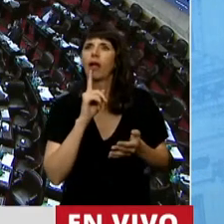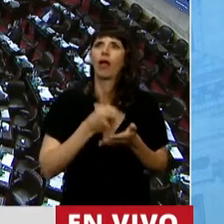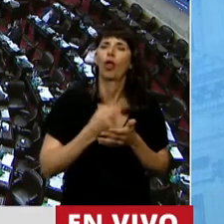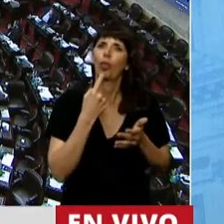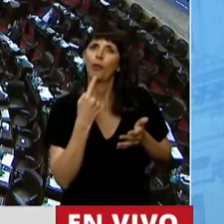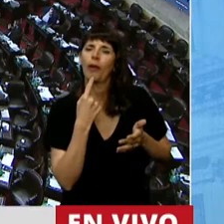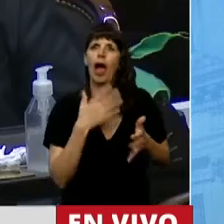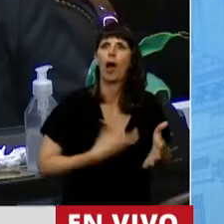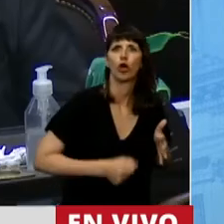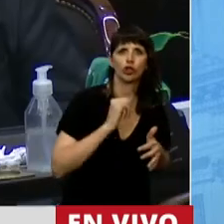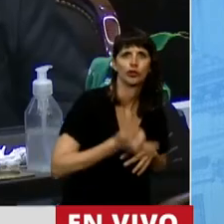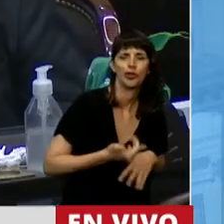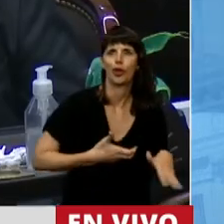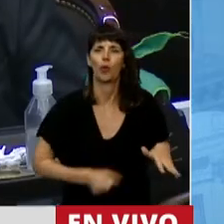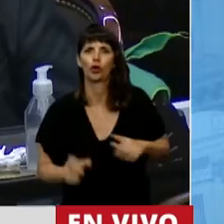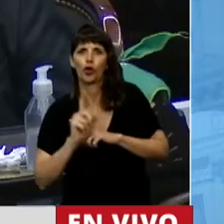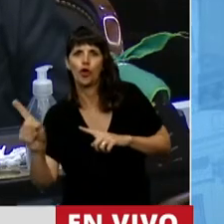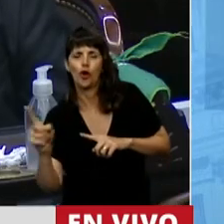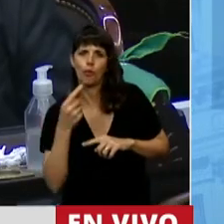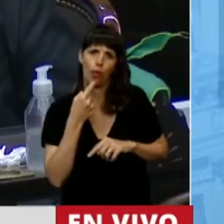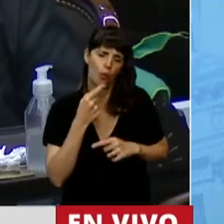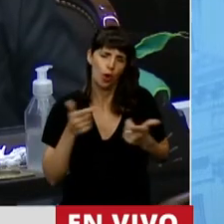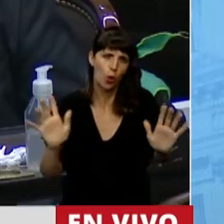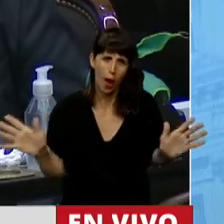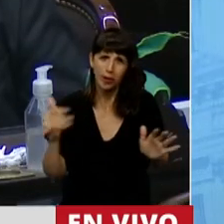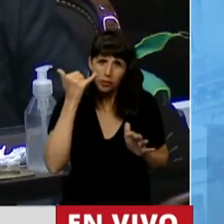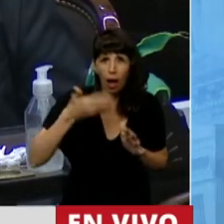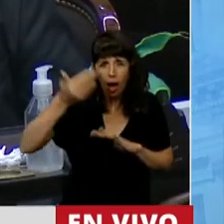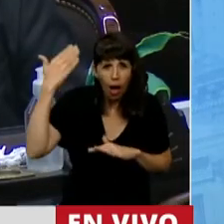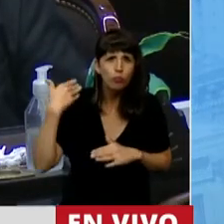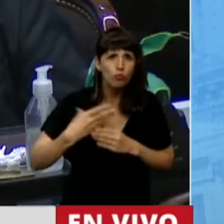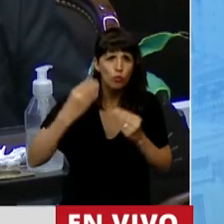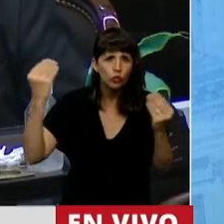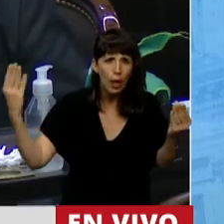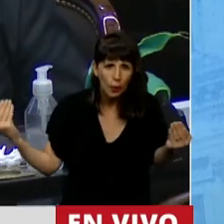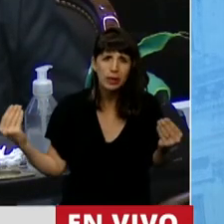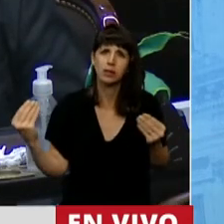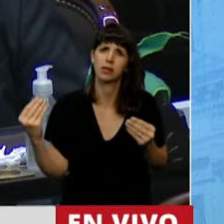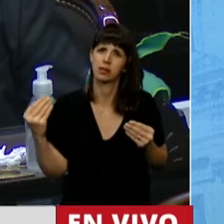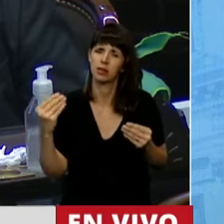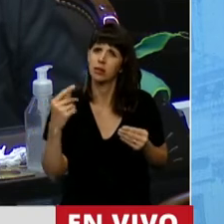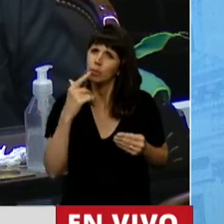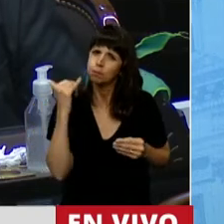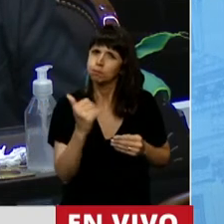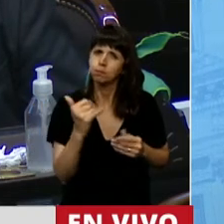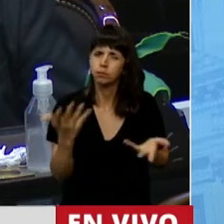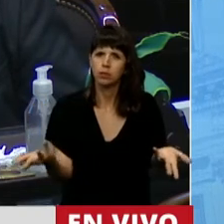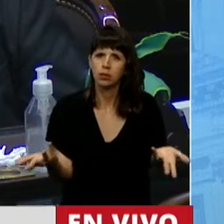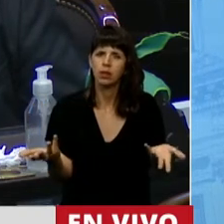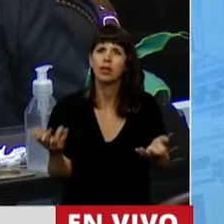no, ya que, como se ha dicho en reiteradas oportunidades, incluso por las mismas personas que promueven